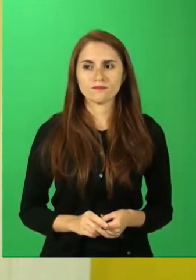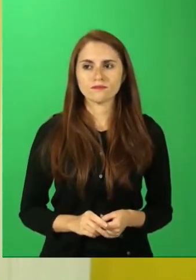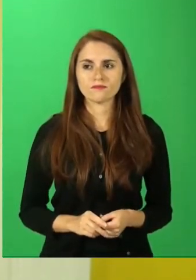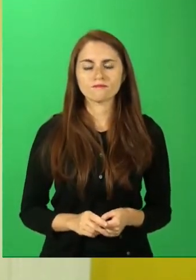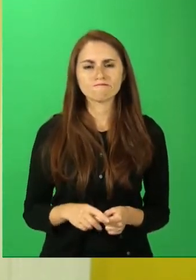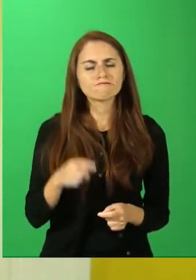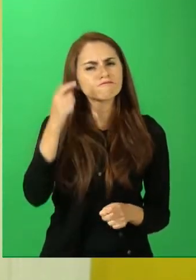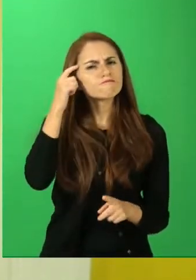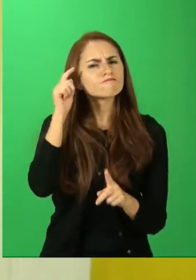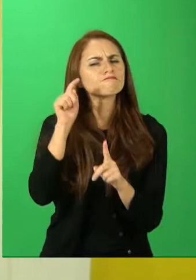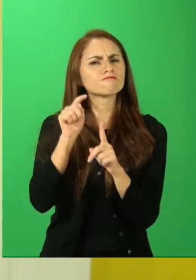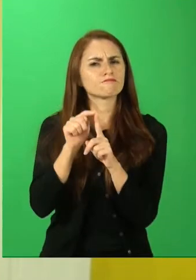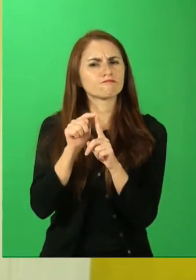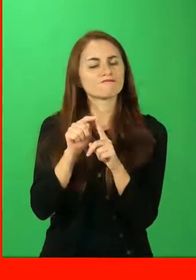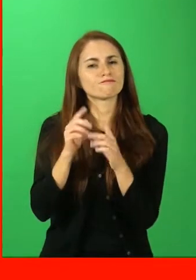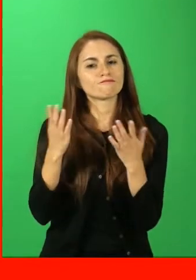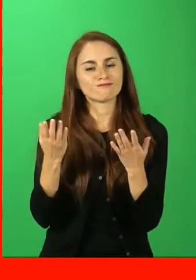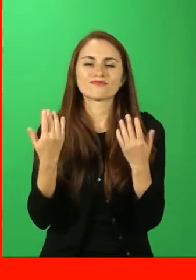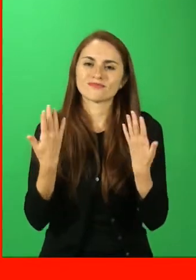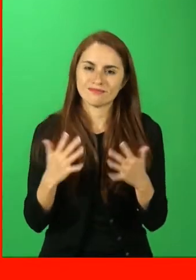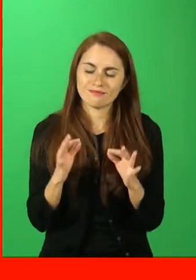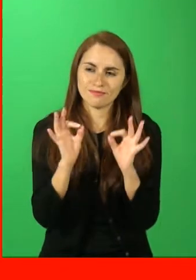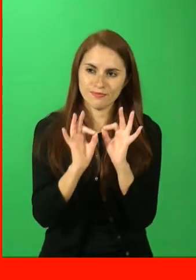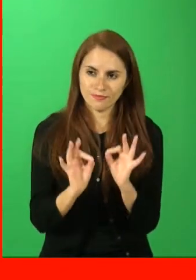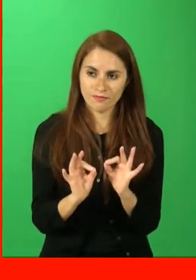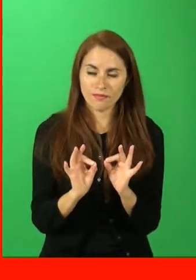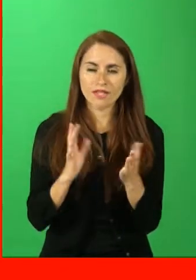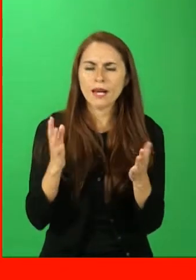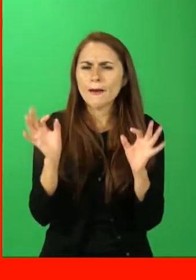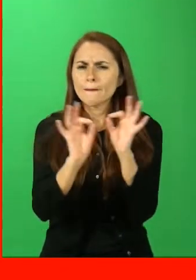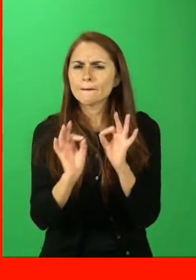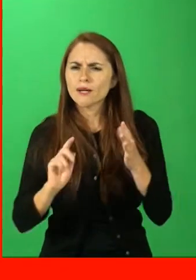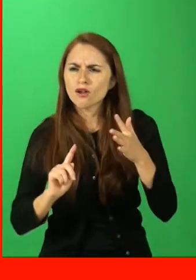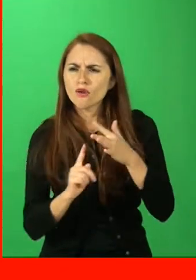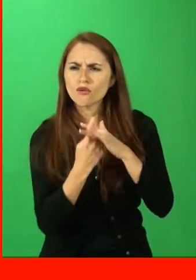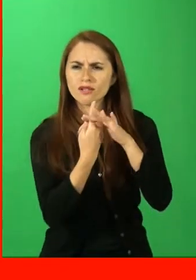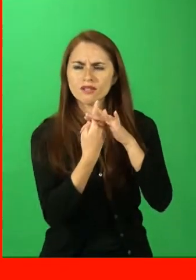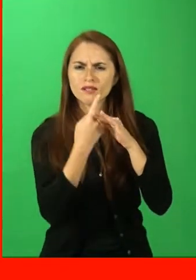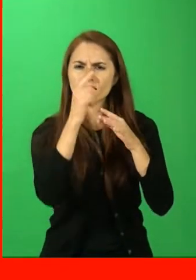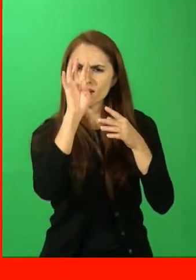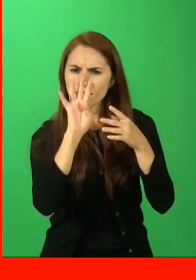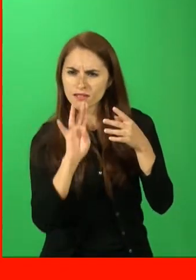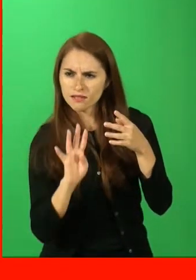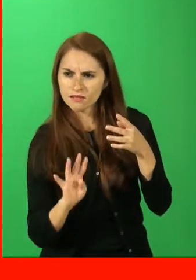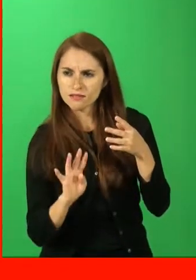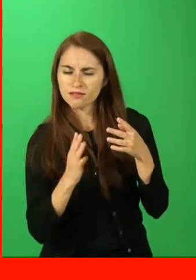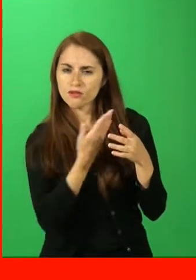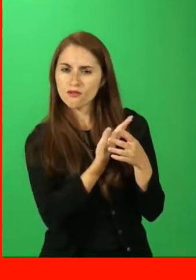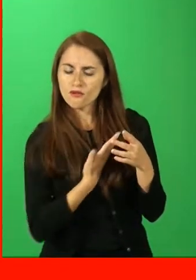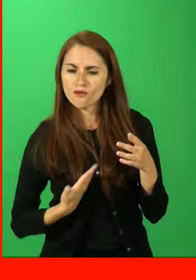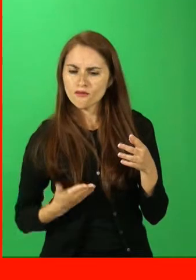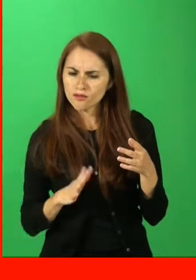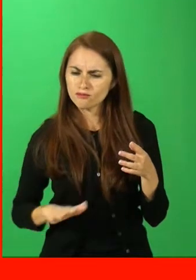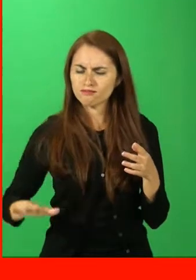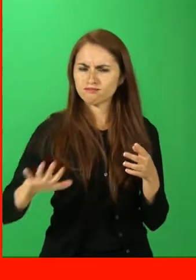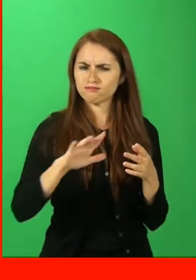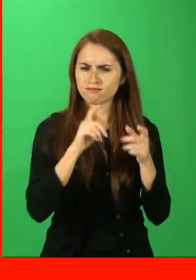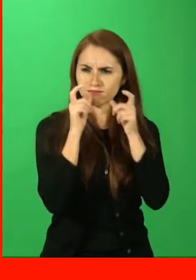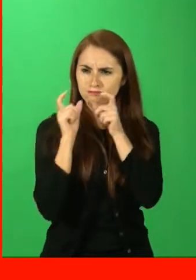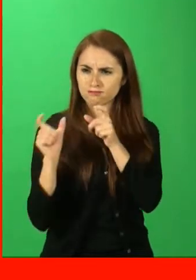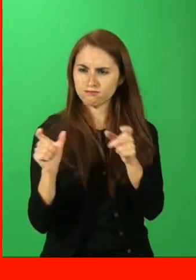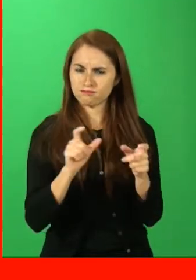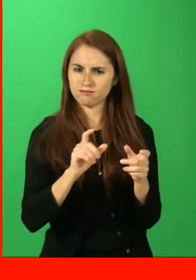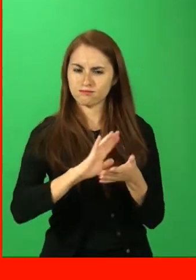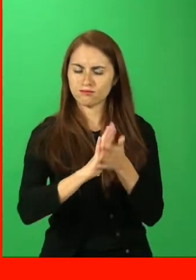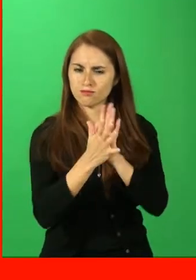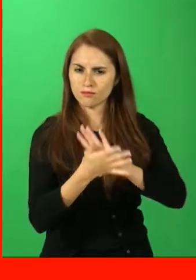El objetivo, como lo dije, es explicar el origen y las características de los gobiernos totalitarios en la vieja